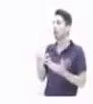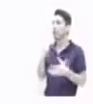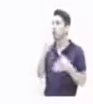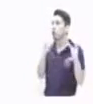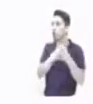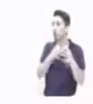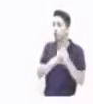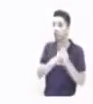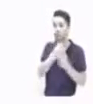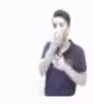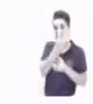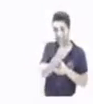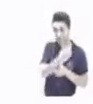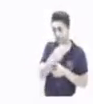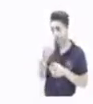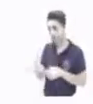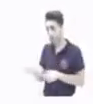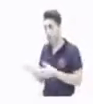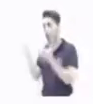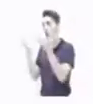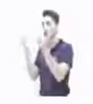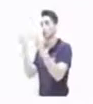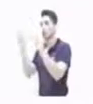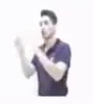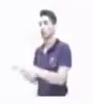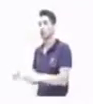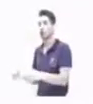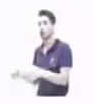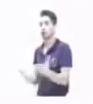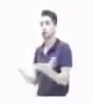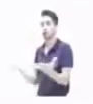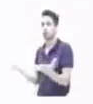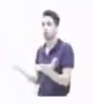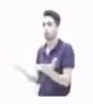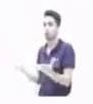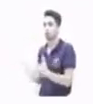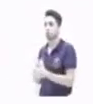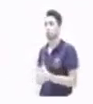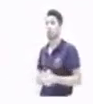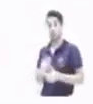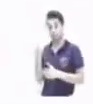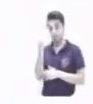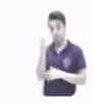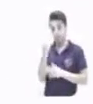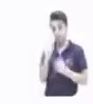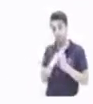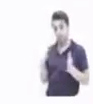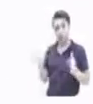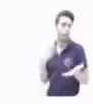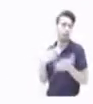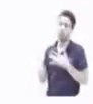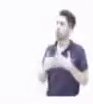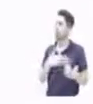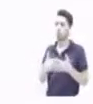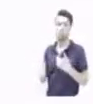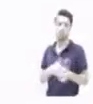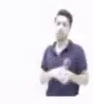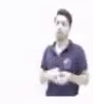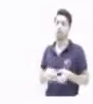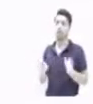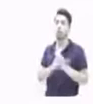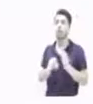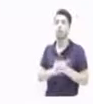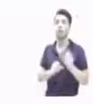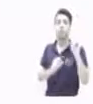de 3 de un grupo de 8 personas? Entonces analicemos, ¿importa el orden? No, ¿verdad? Que no importa,